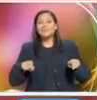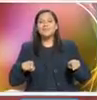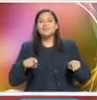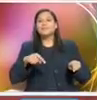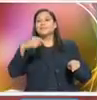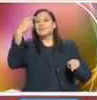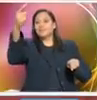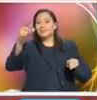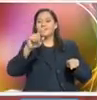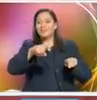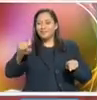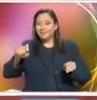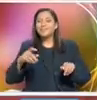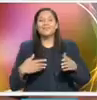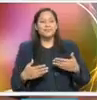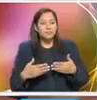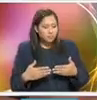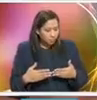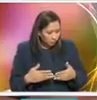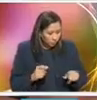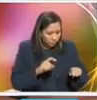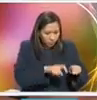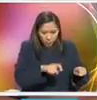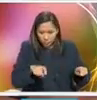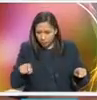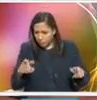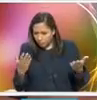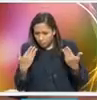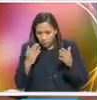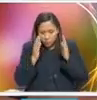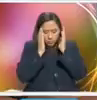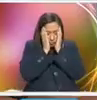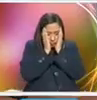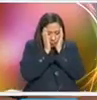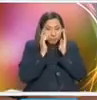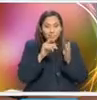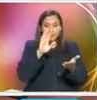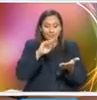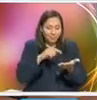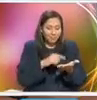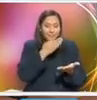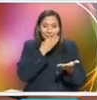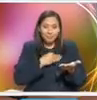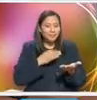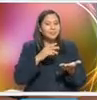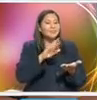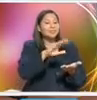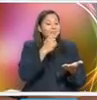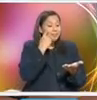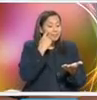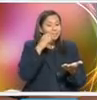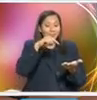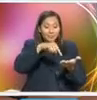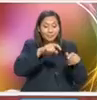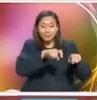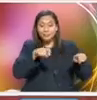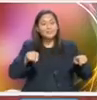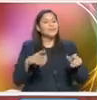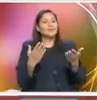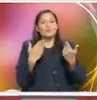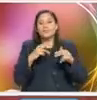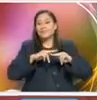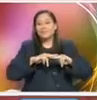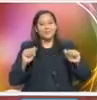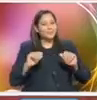vacía. Entonces te va a decir ahí, oye, ahí no vayas porque no vas a encontrar Exactamente, nada. Esta te va a decir, a ver, ojo, en esta ciclovía en